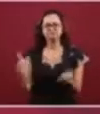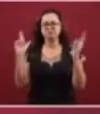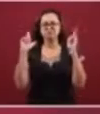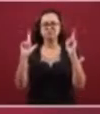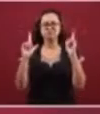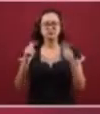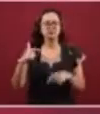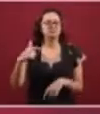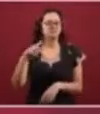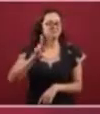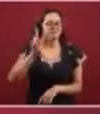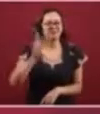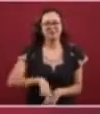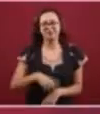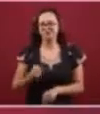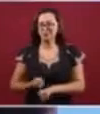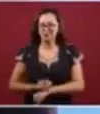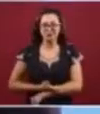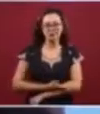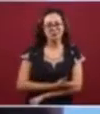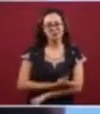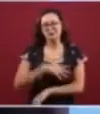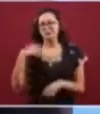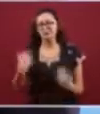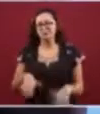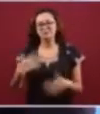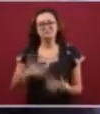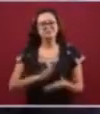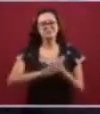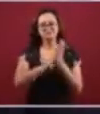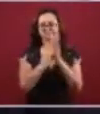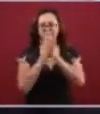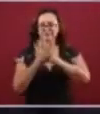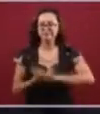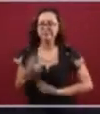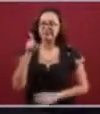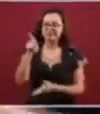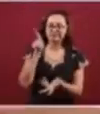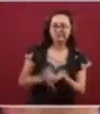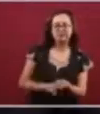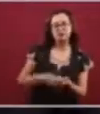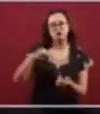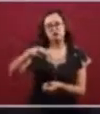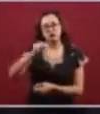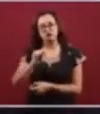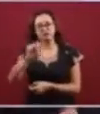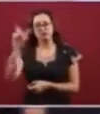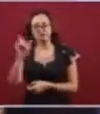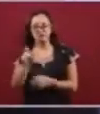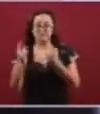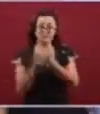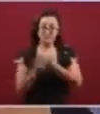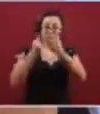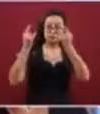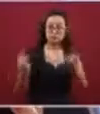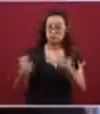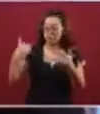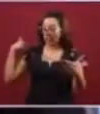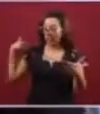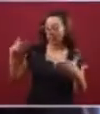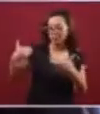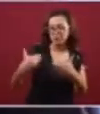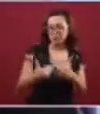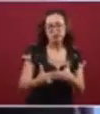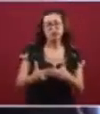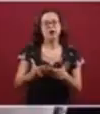sido apasionante iniciar este proceso de transformación en una agencia que tiene una historia y que hemos